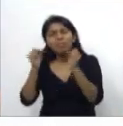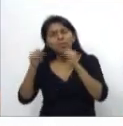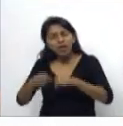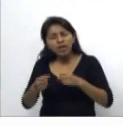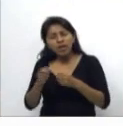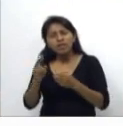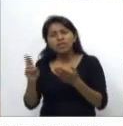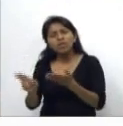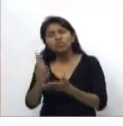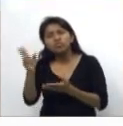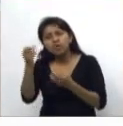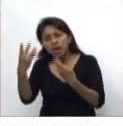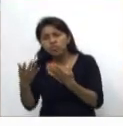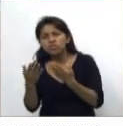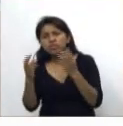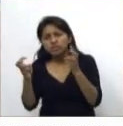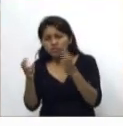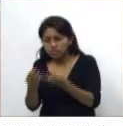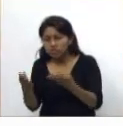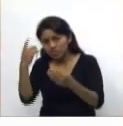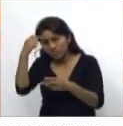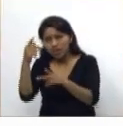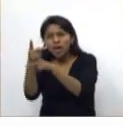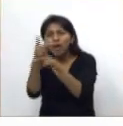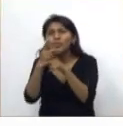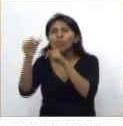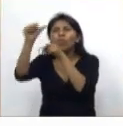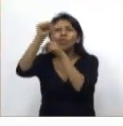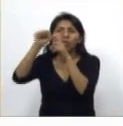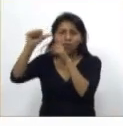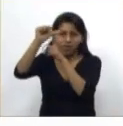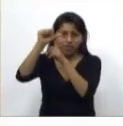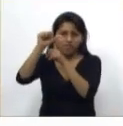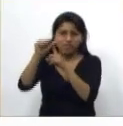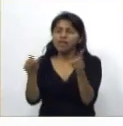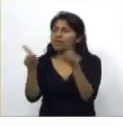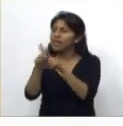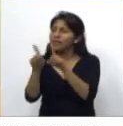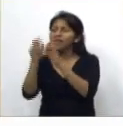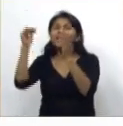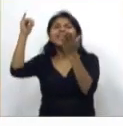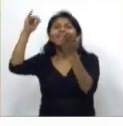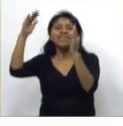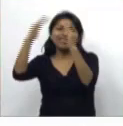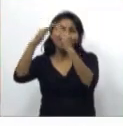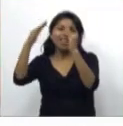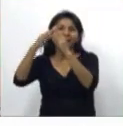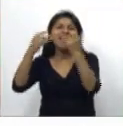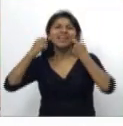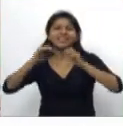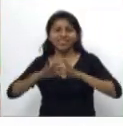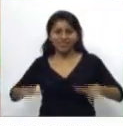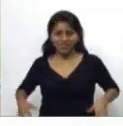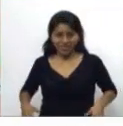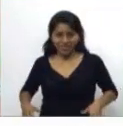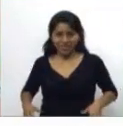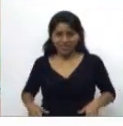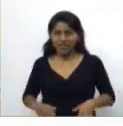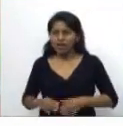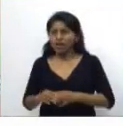reutilizar algunos elementos para el cuidado del medio ambiente. Así es la Casa de la Chola. Un cuadro que